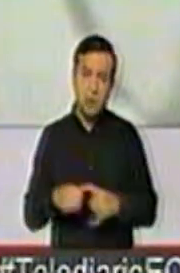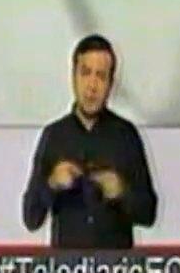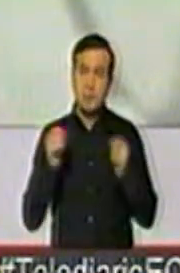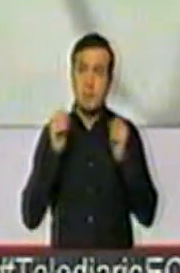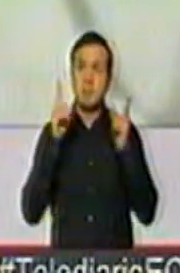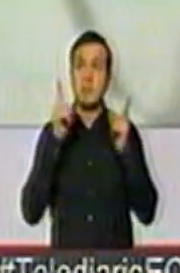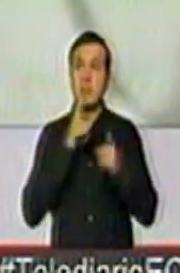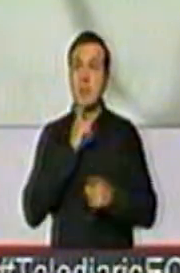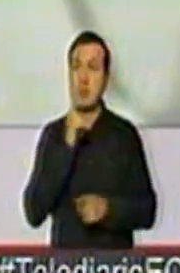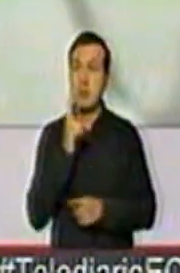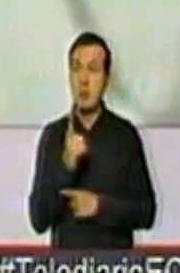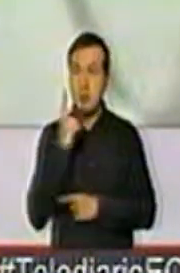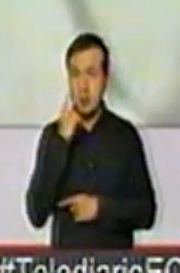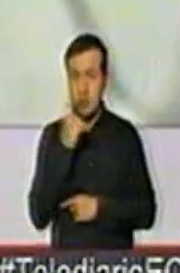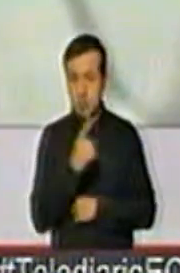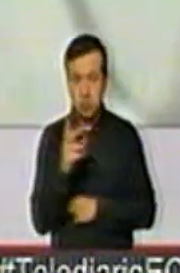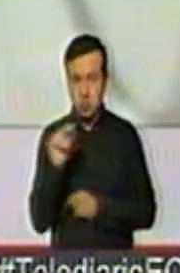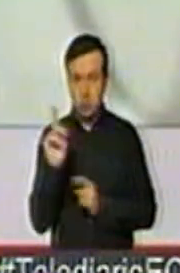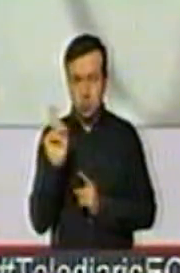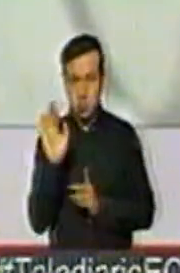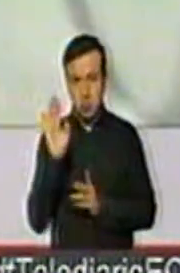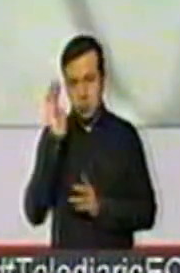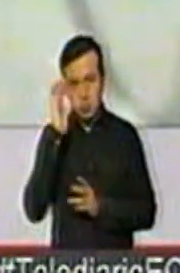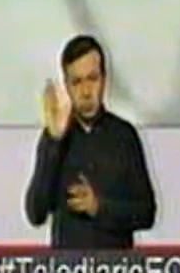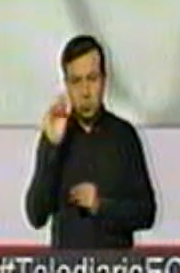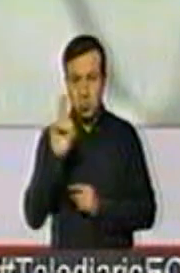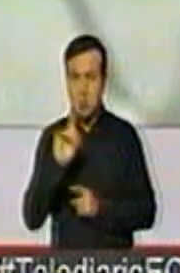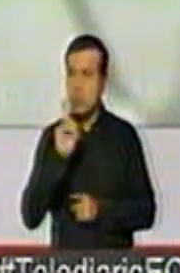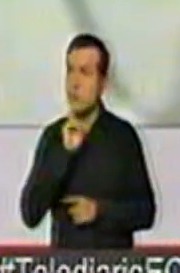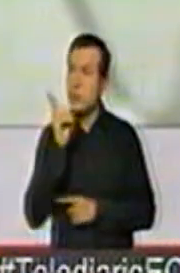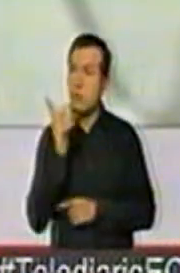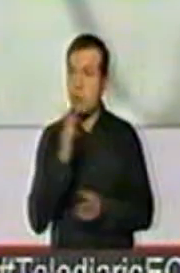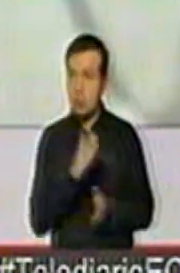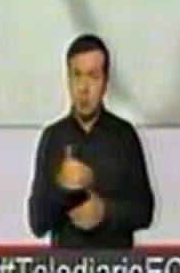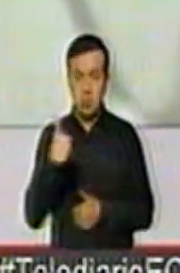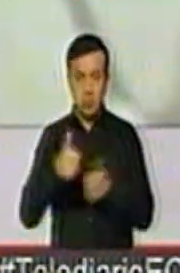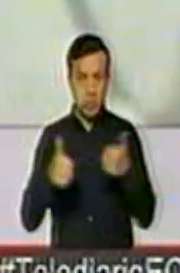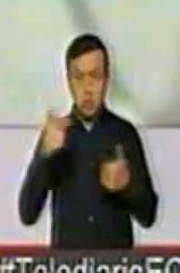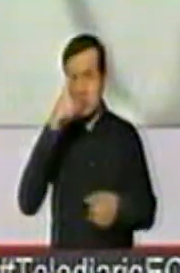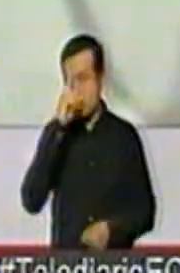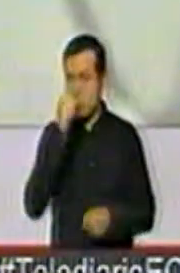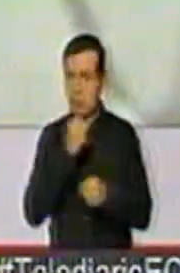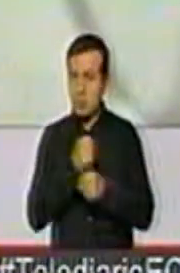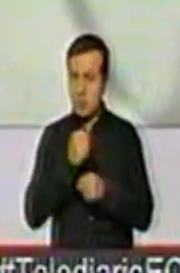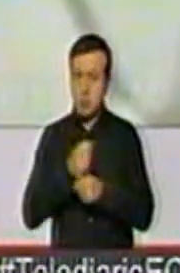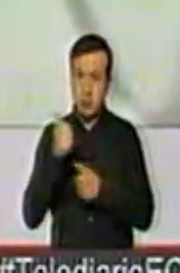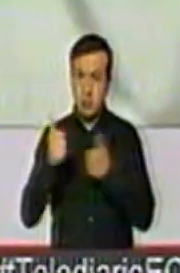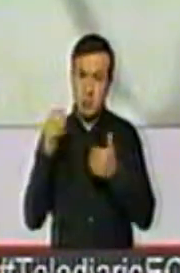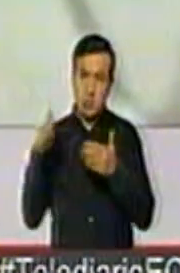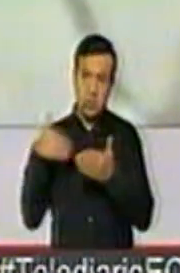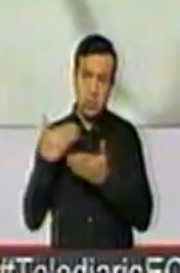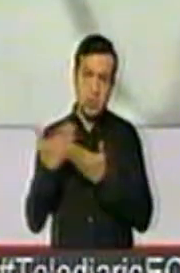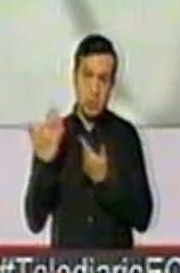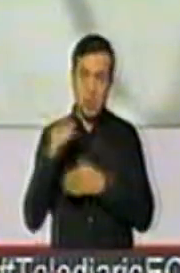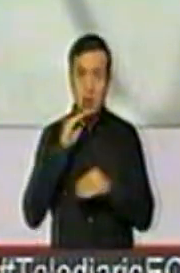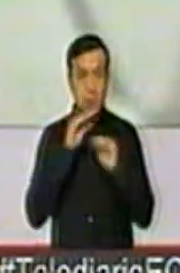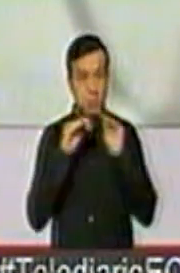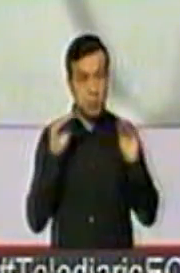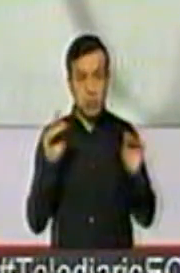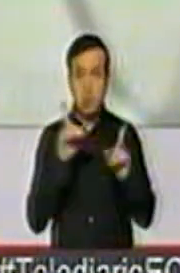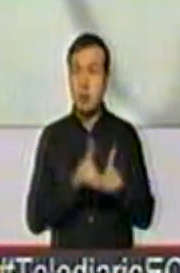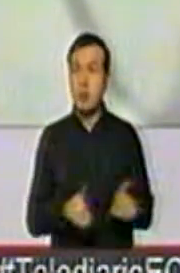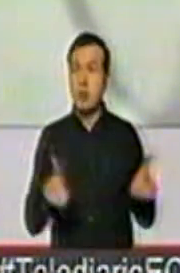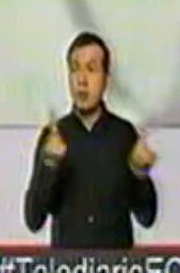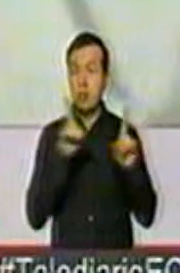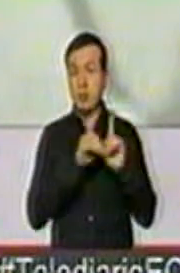alertar. Y no es bueno hacer eso porque finalmente hay autoridades que están trabajando allá y se van a hacer. Lo que le puedo decir sí son las cifras